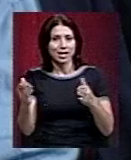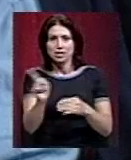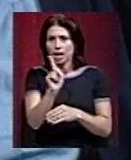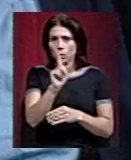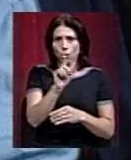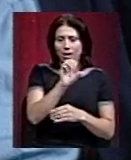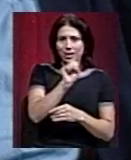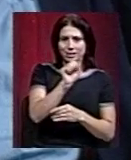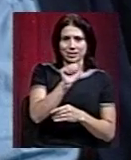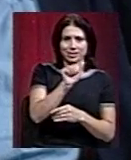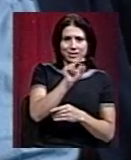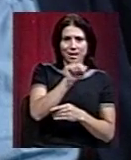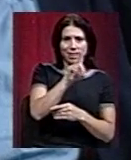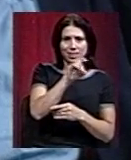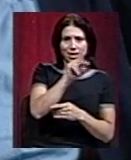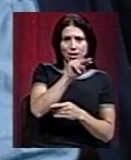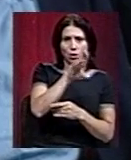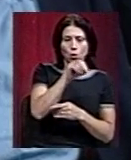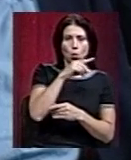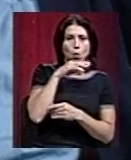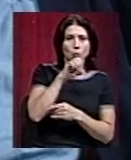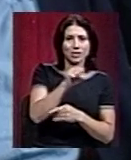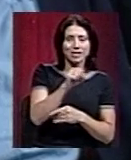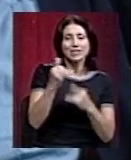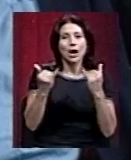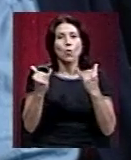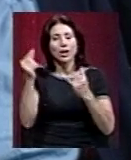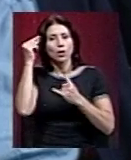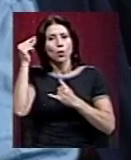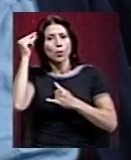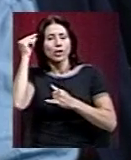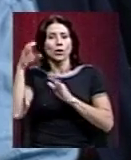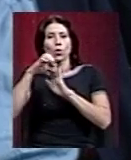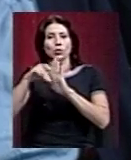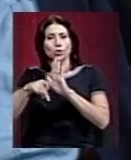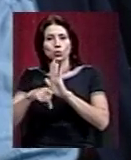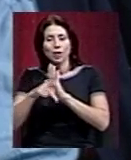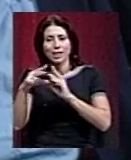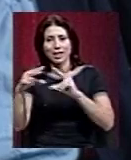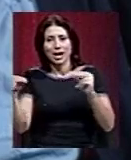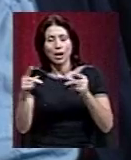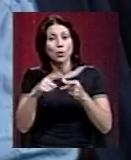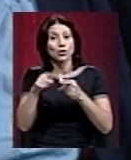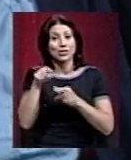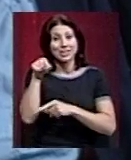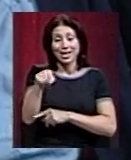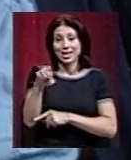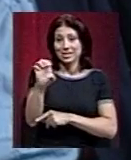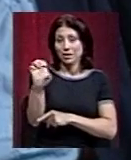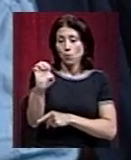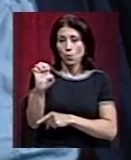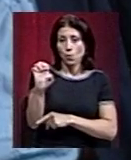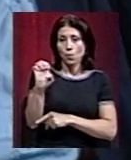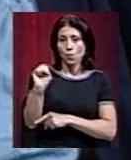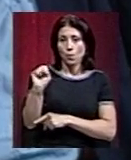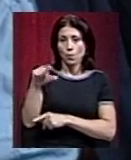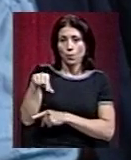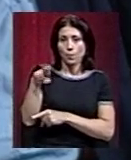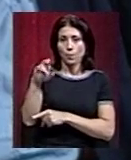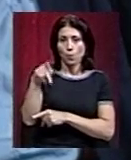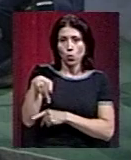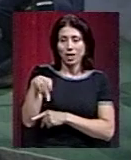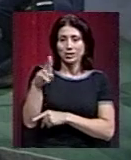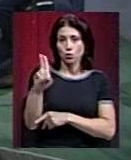andinos comunistas, sino el gobierno constitucional de Nicaragua. Entonces ahí es donde Esquipulas II encuentra concreción muy